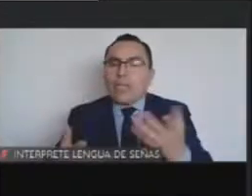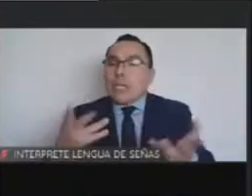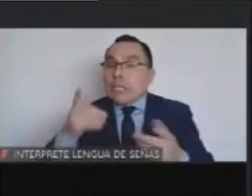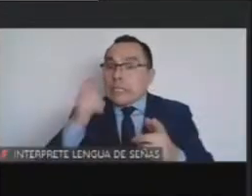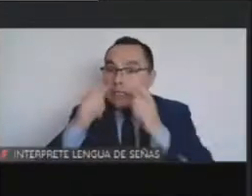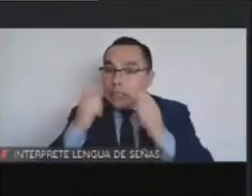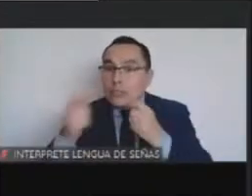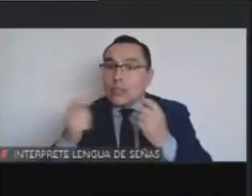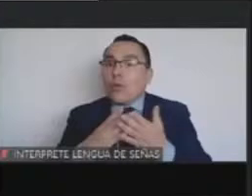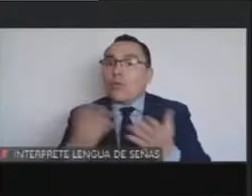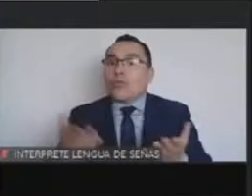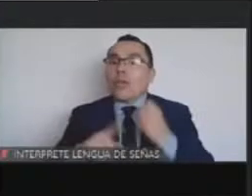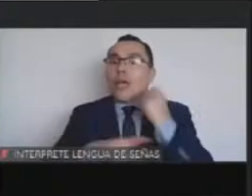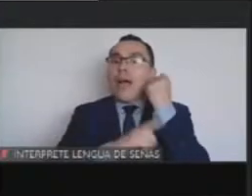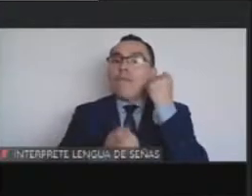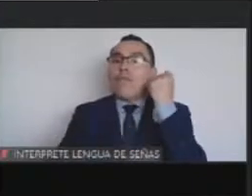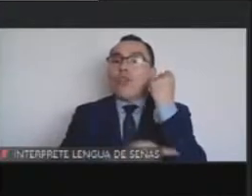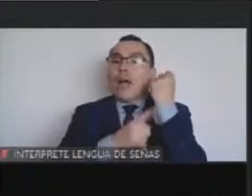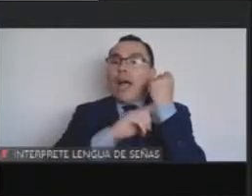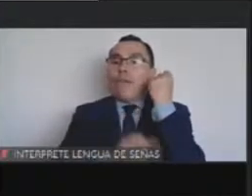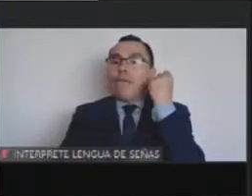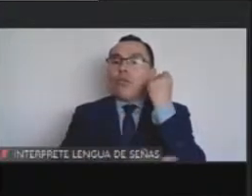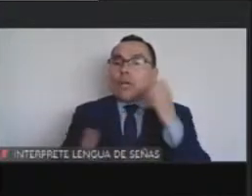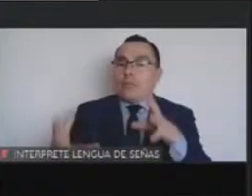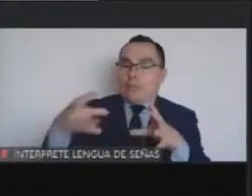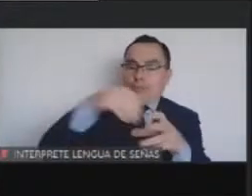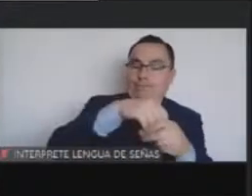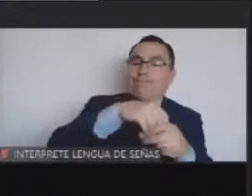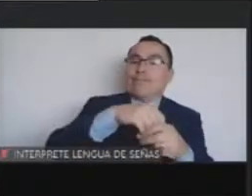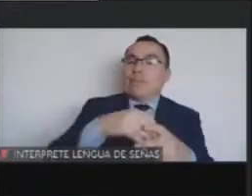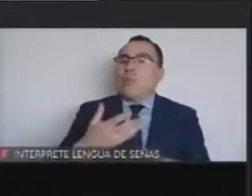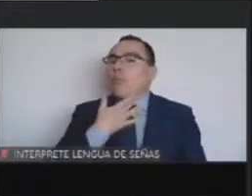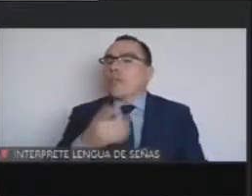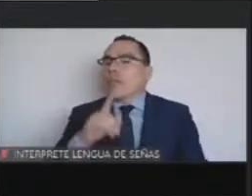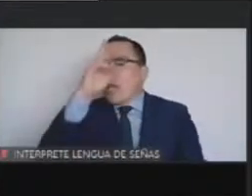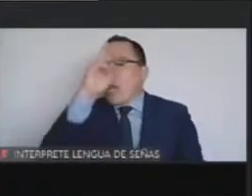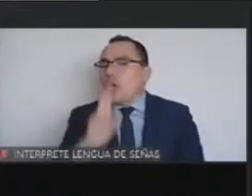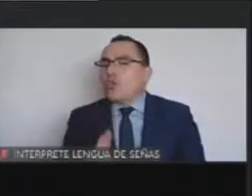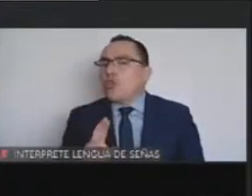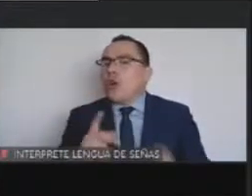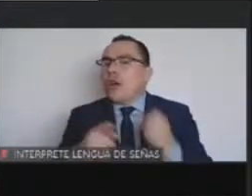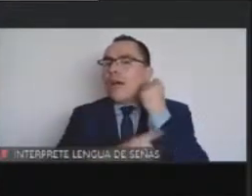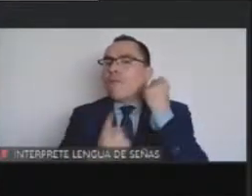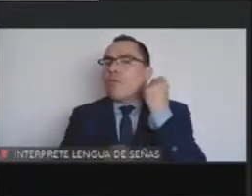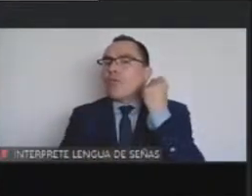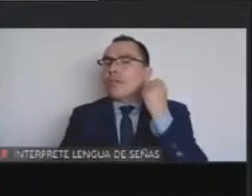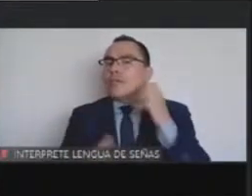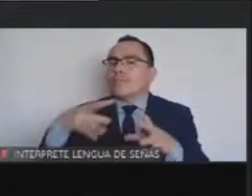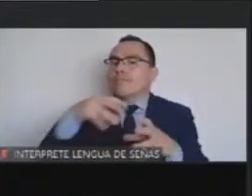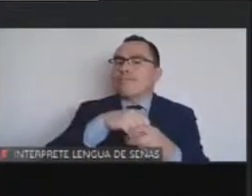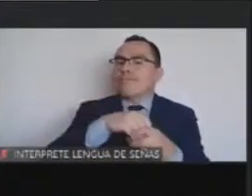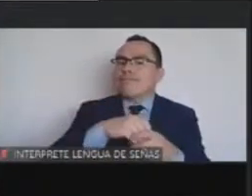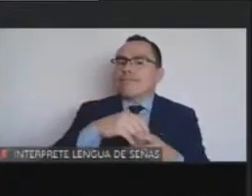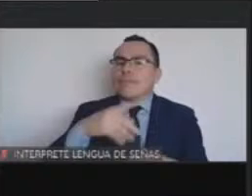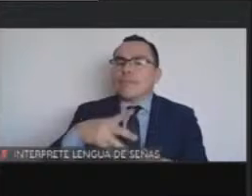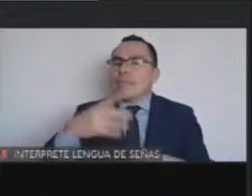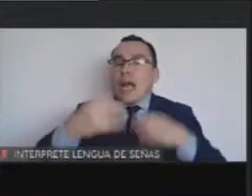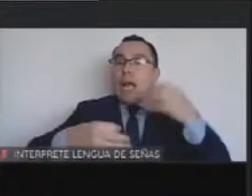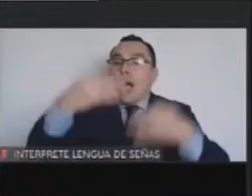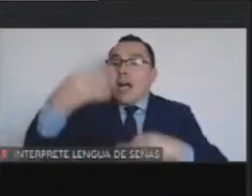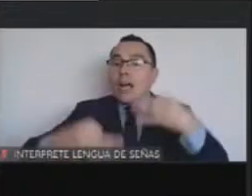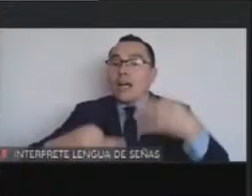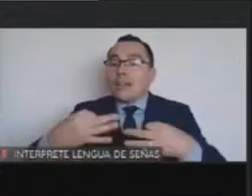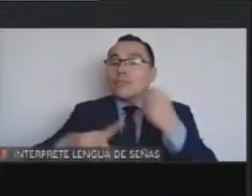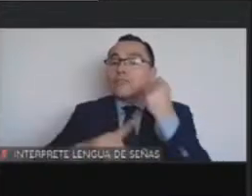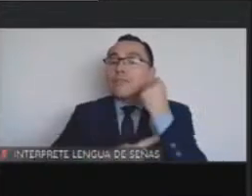existencia de los abogados integrantes, en el fondo, ¿no? Por el rol que cumplen, por la recurrencia de su integración. Y si uno analiza más o